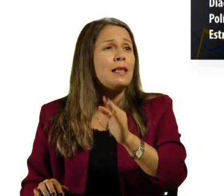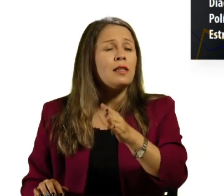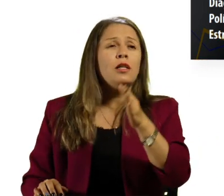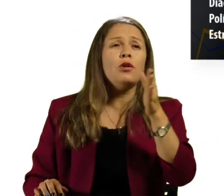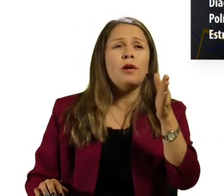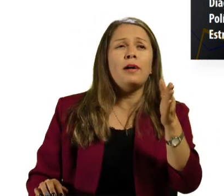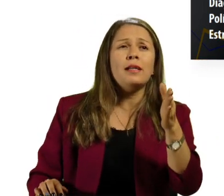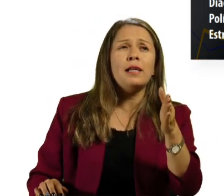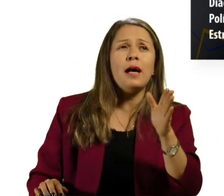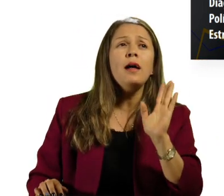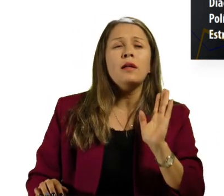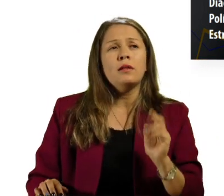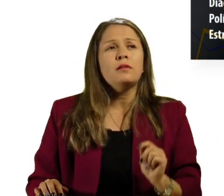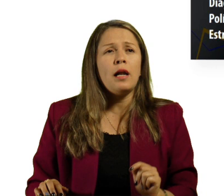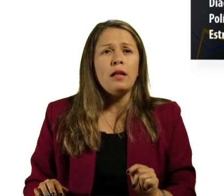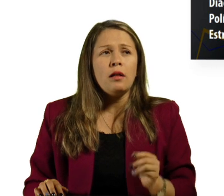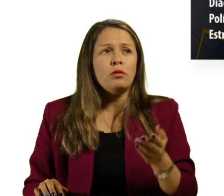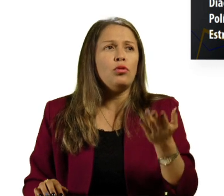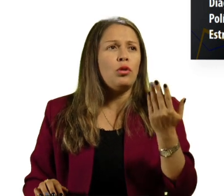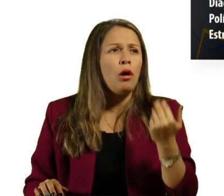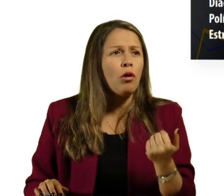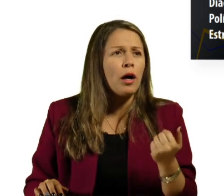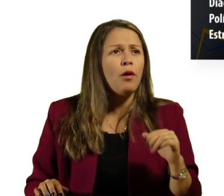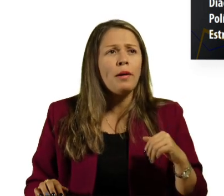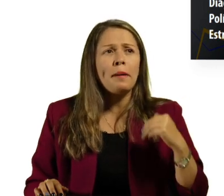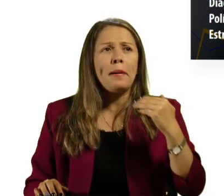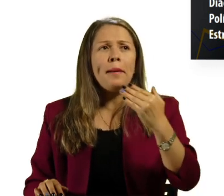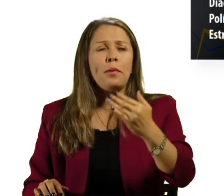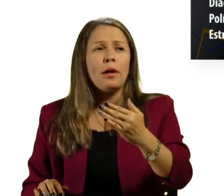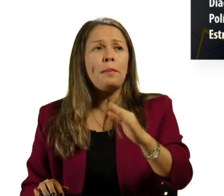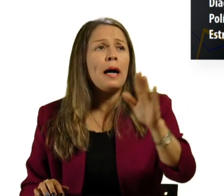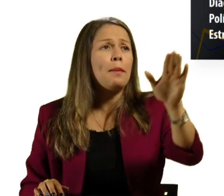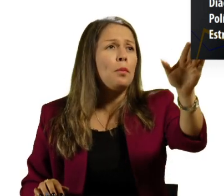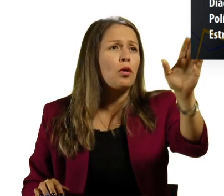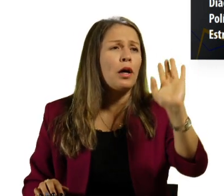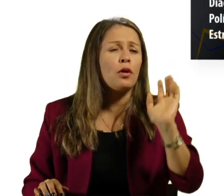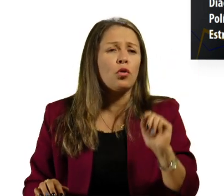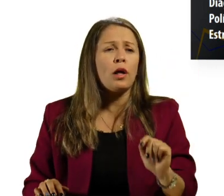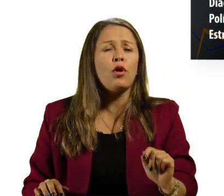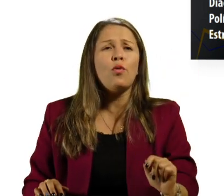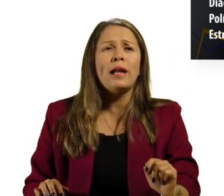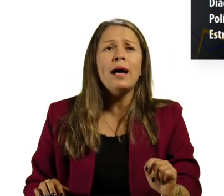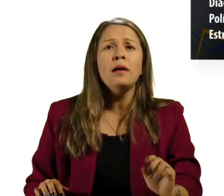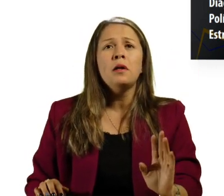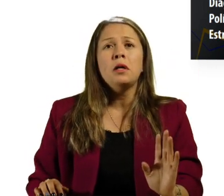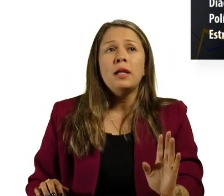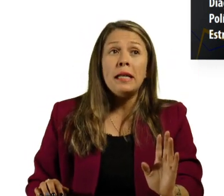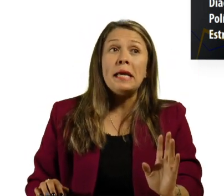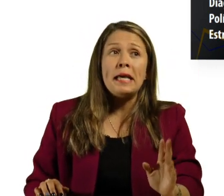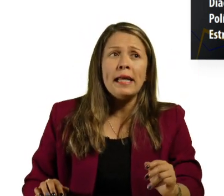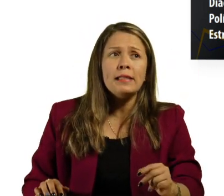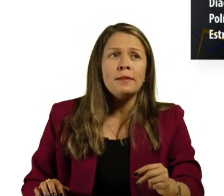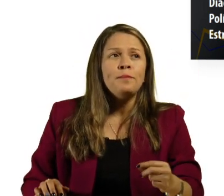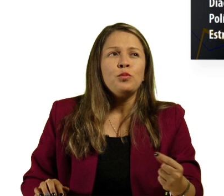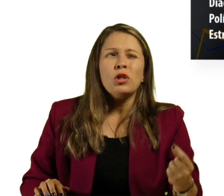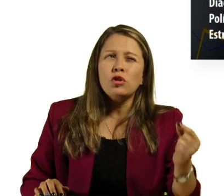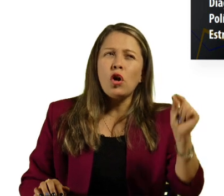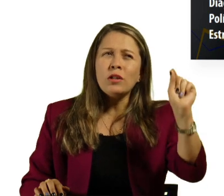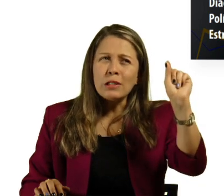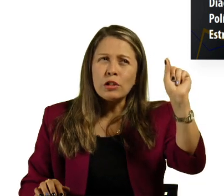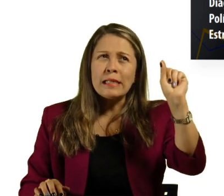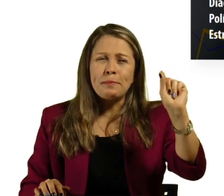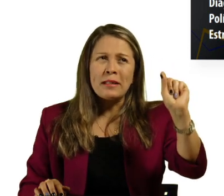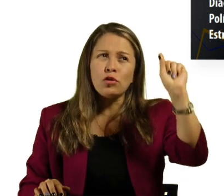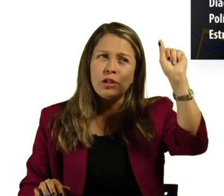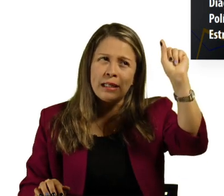a 60, sino que van a ser a 30. Yo tengo que cobrar para poder pagar porque no tengo buena liquidez. Entonces,